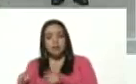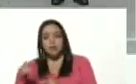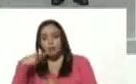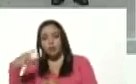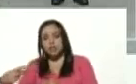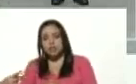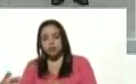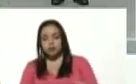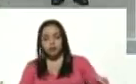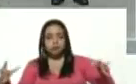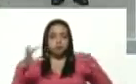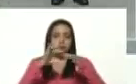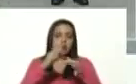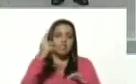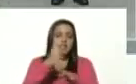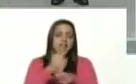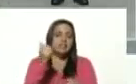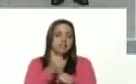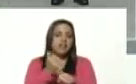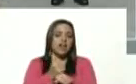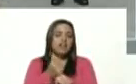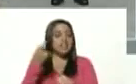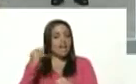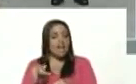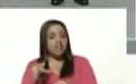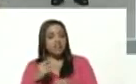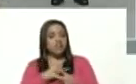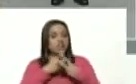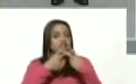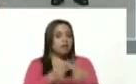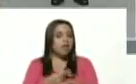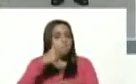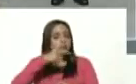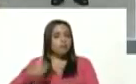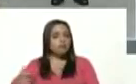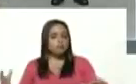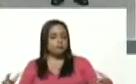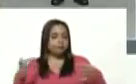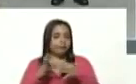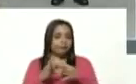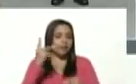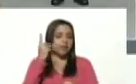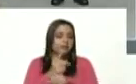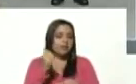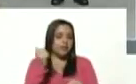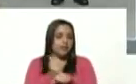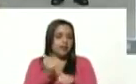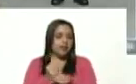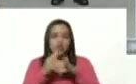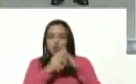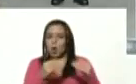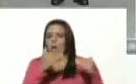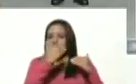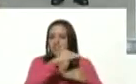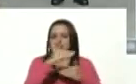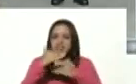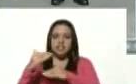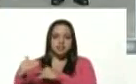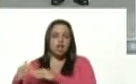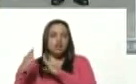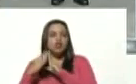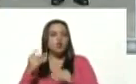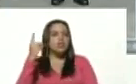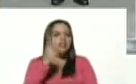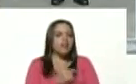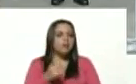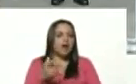político que tenemos por voluntad del pueblo al poder popular. a todo nivel. Todos debemos